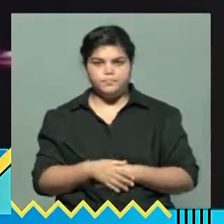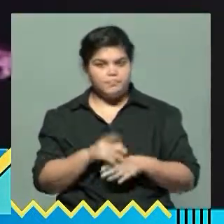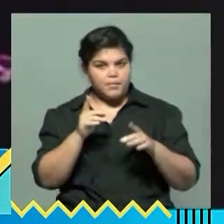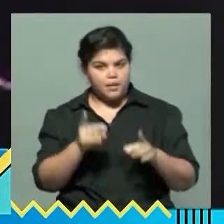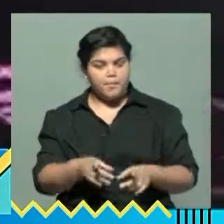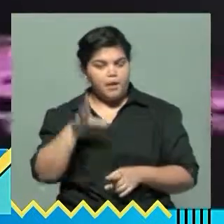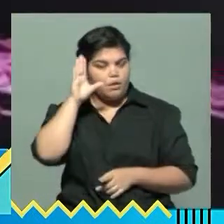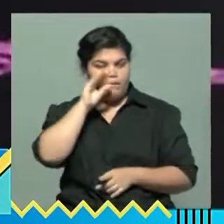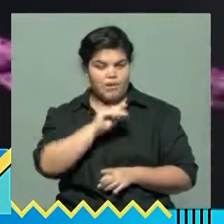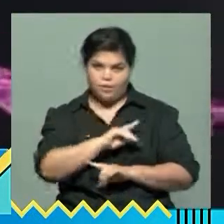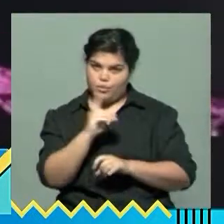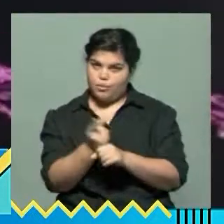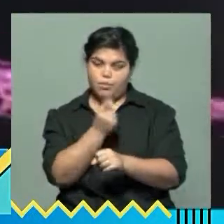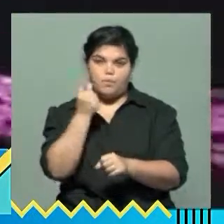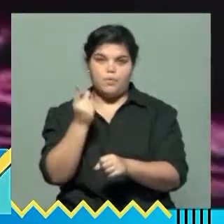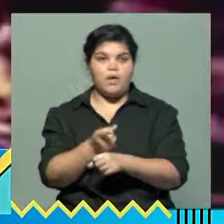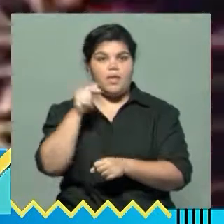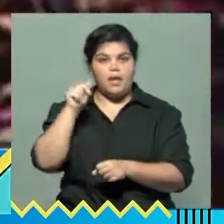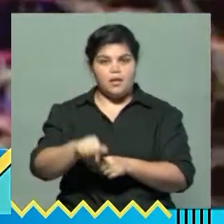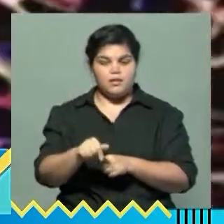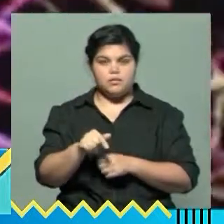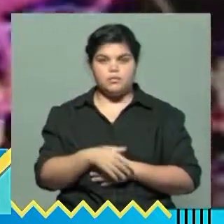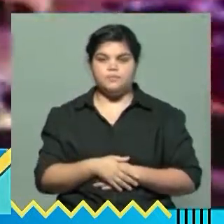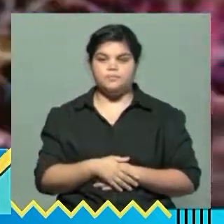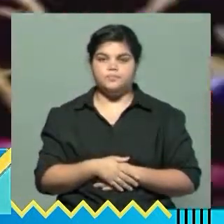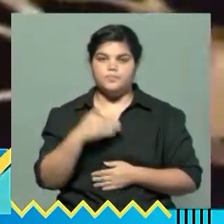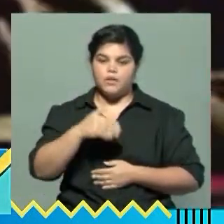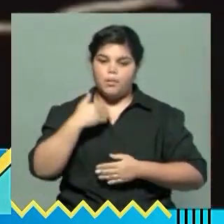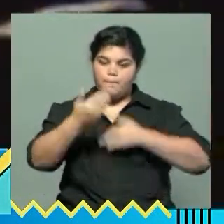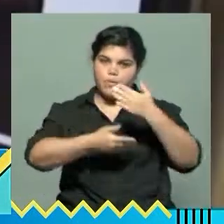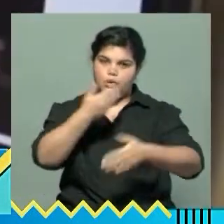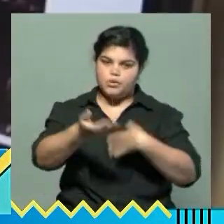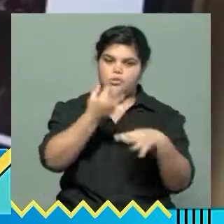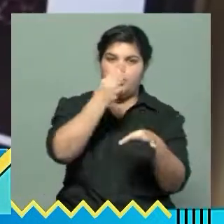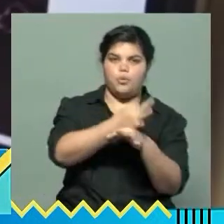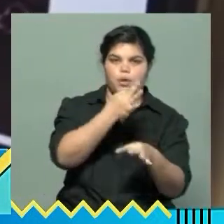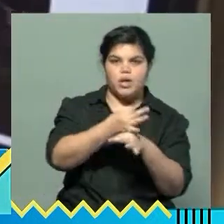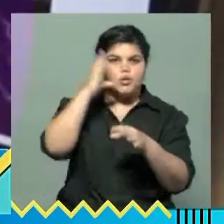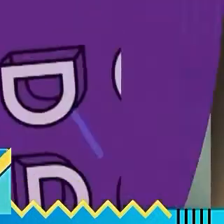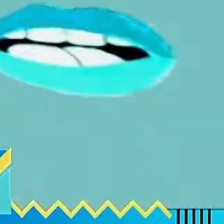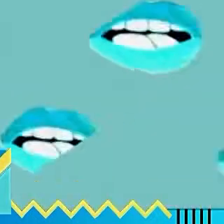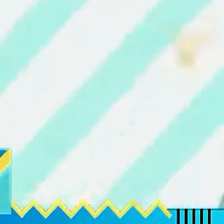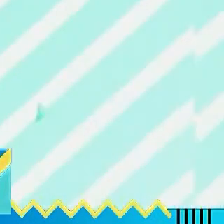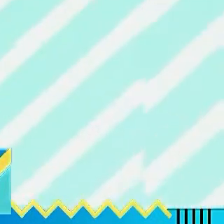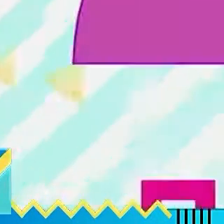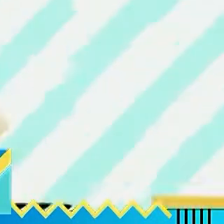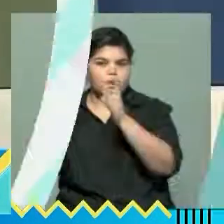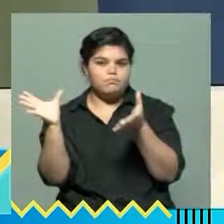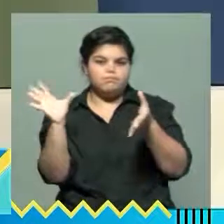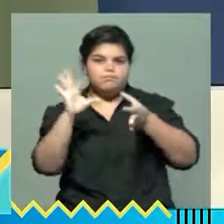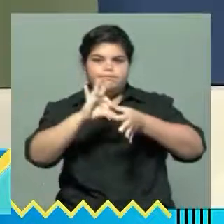que justamente este juego, este interjuego entre los procesos de educación y de maduración fisiológica van de la